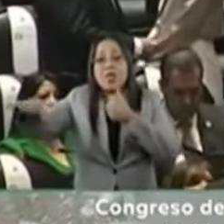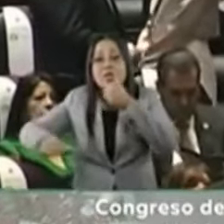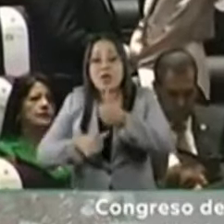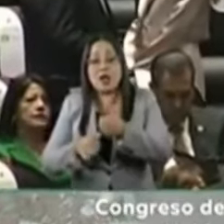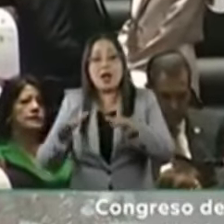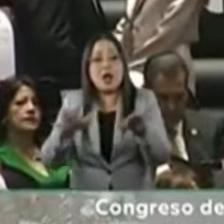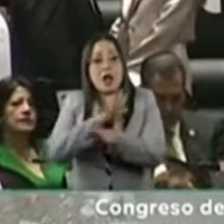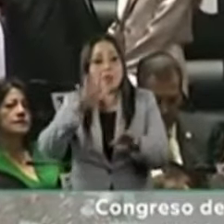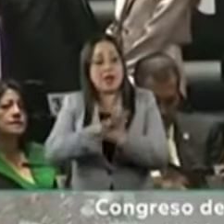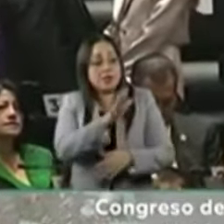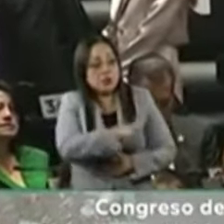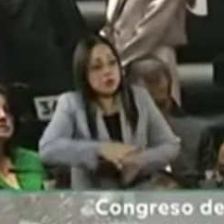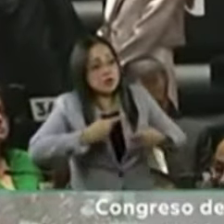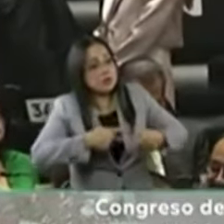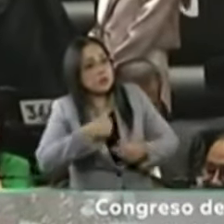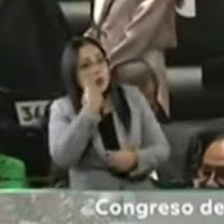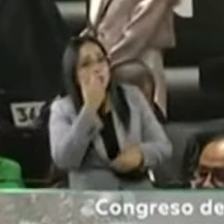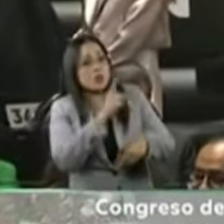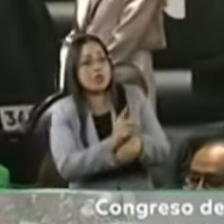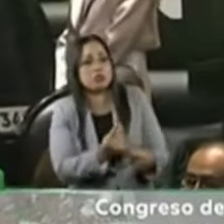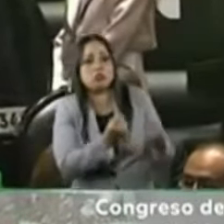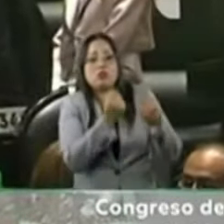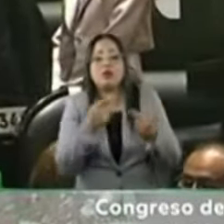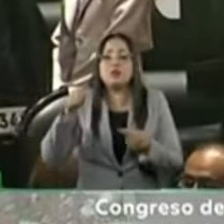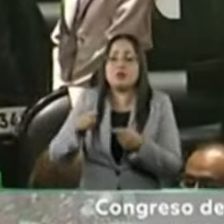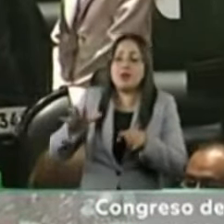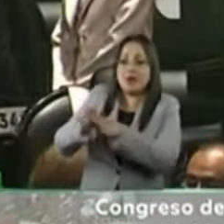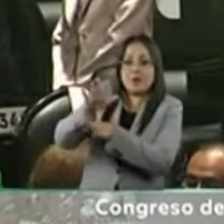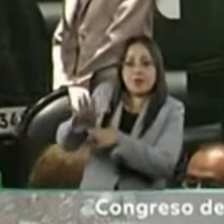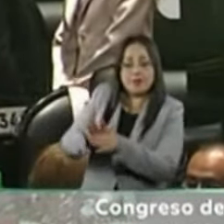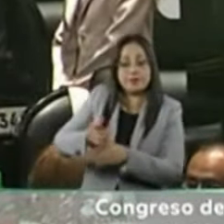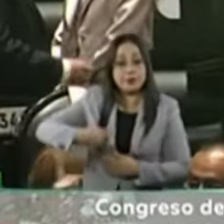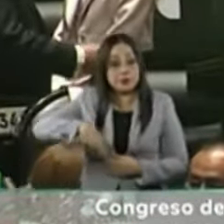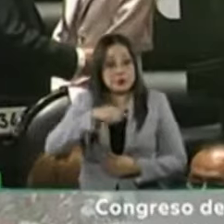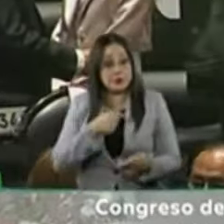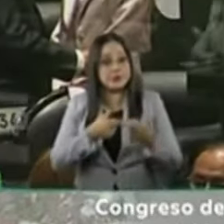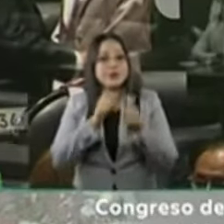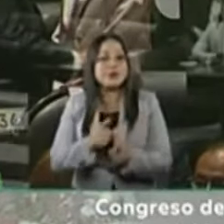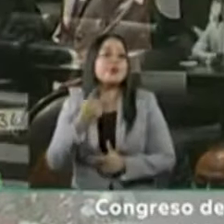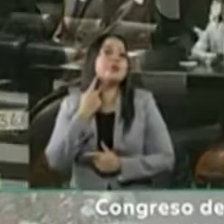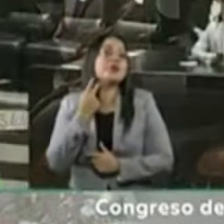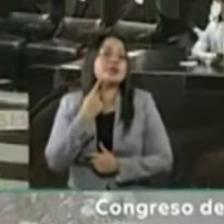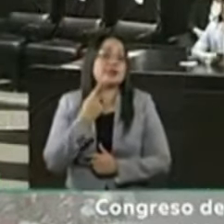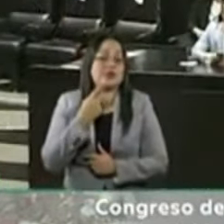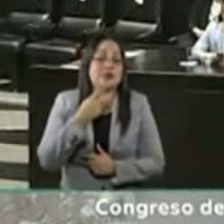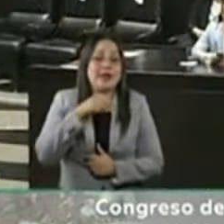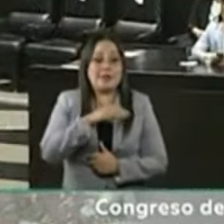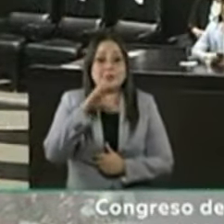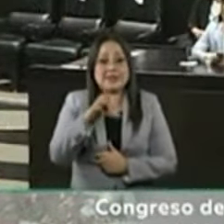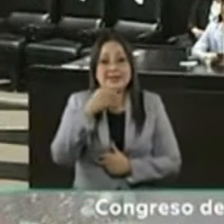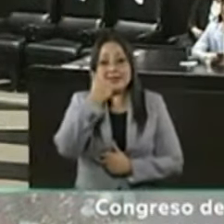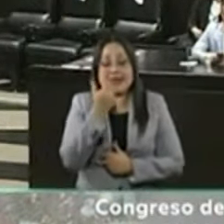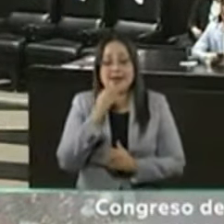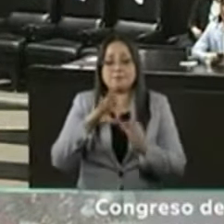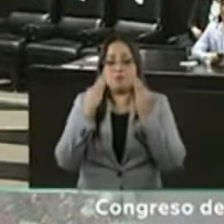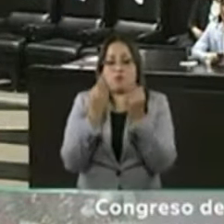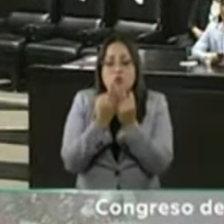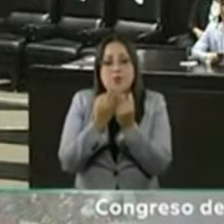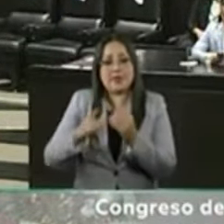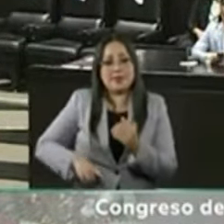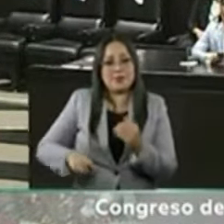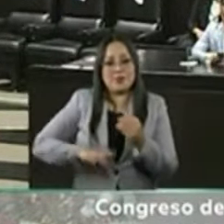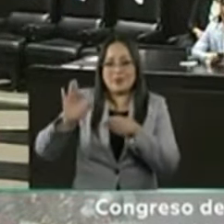Claudia Sheinbaum ha hablado de una continuidad con cambio, pero bueno, no queda claro para muchos qué será esa continuidad